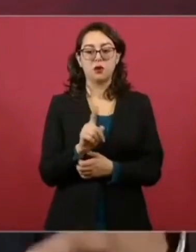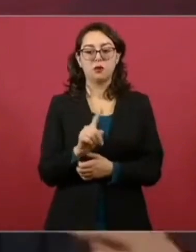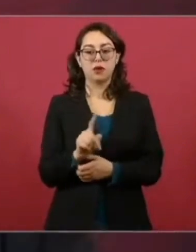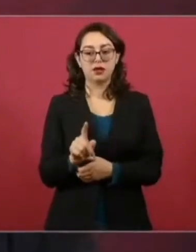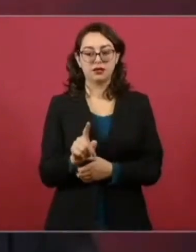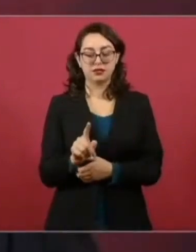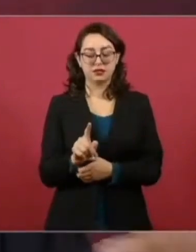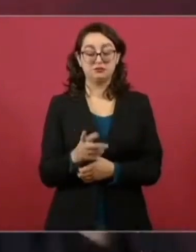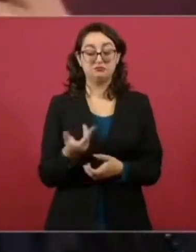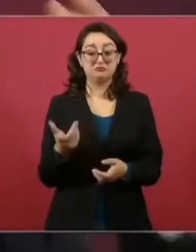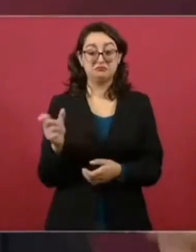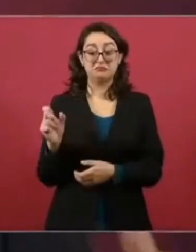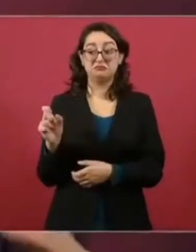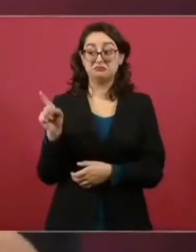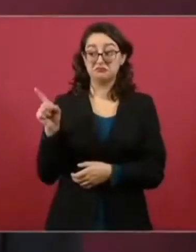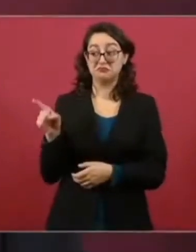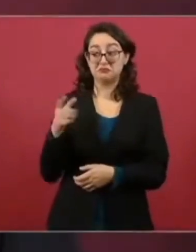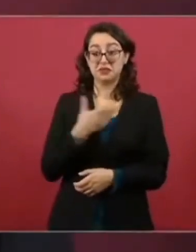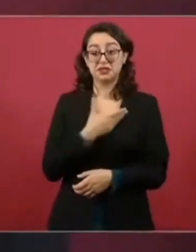pero con Salinas